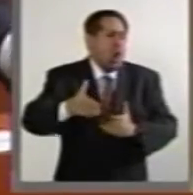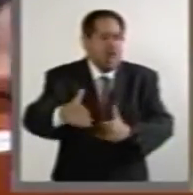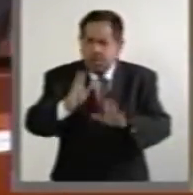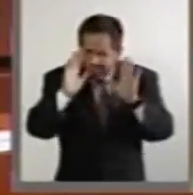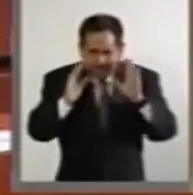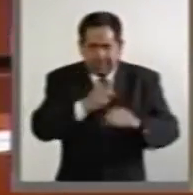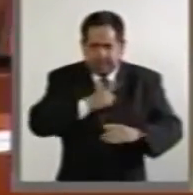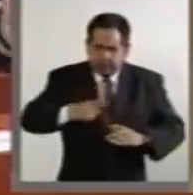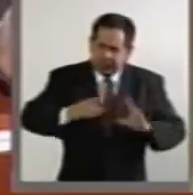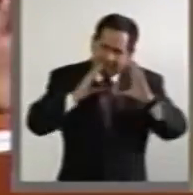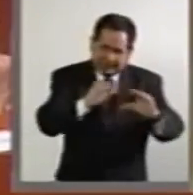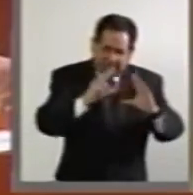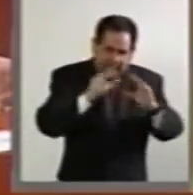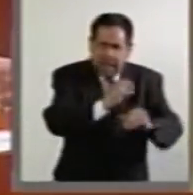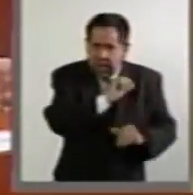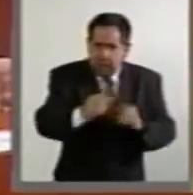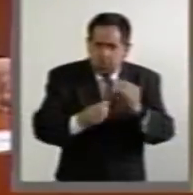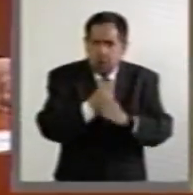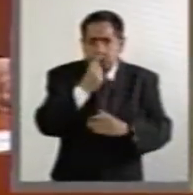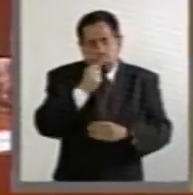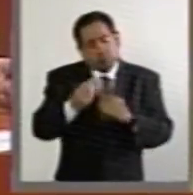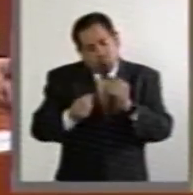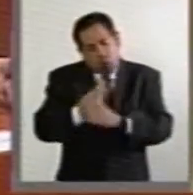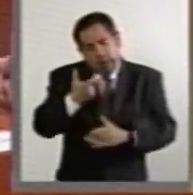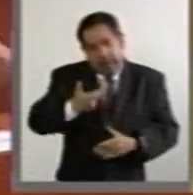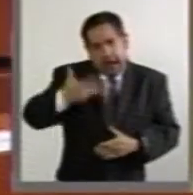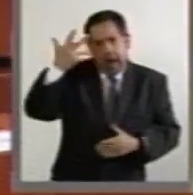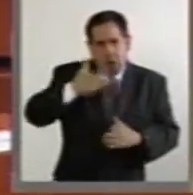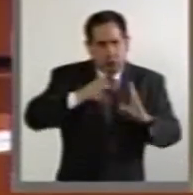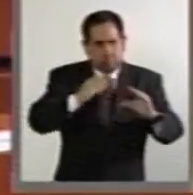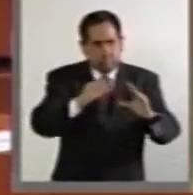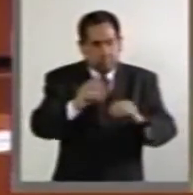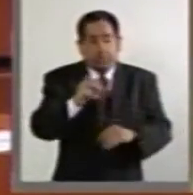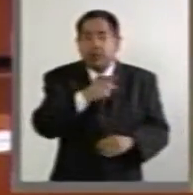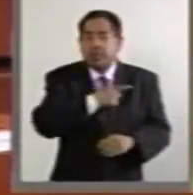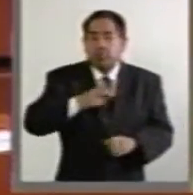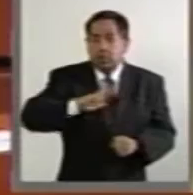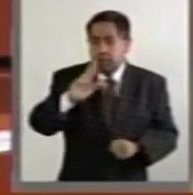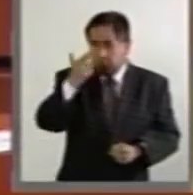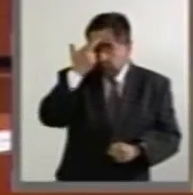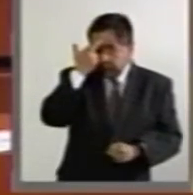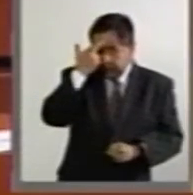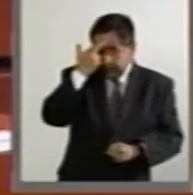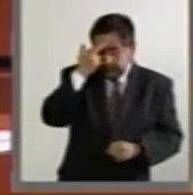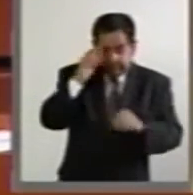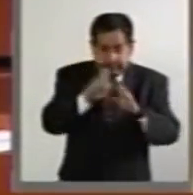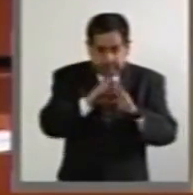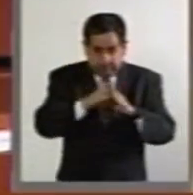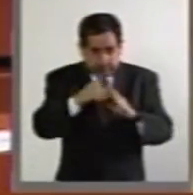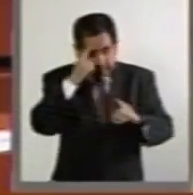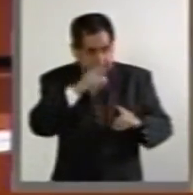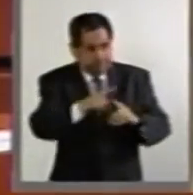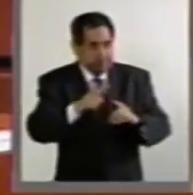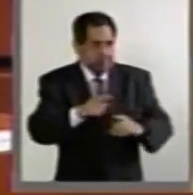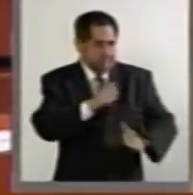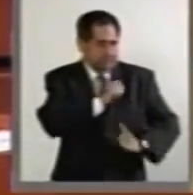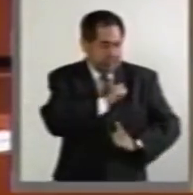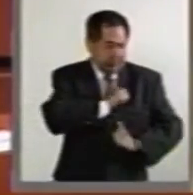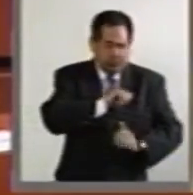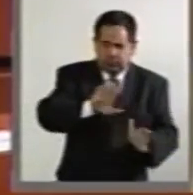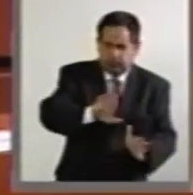difícil, es muy costoso, pero hay que recordar que el detonante para sacar al ejército a las